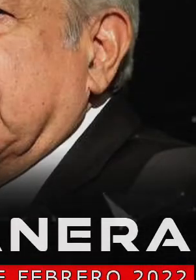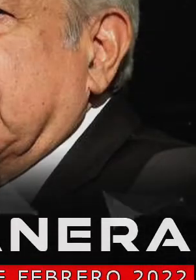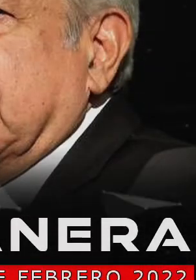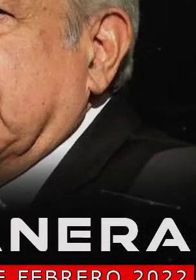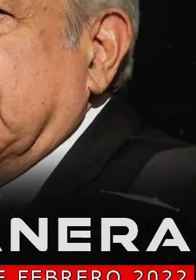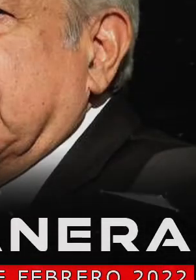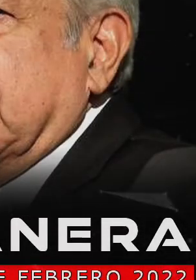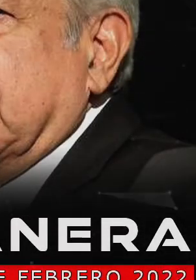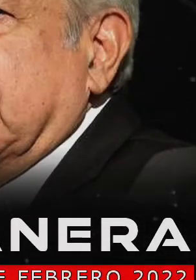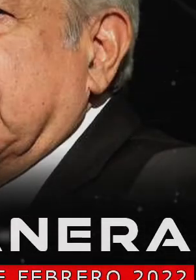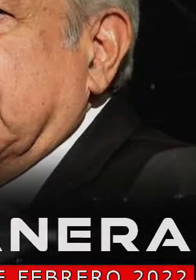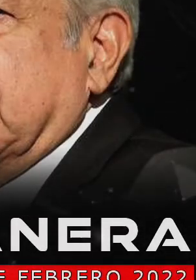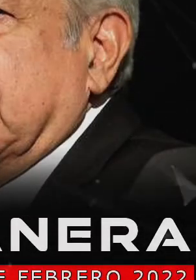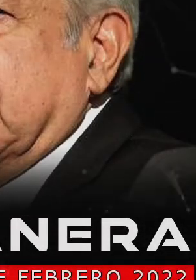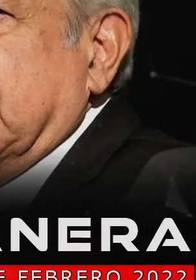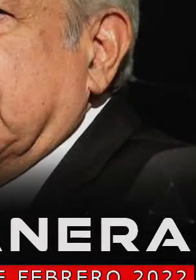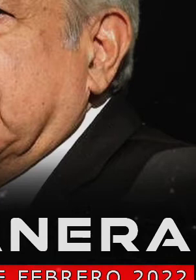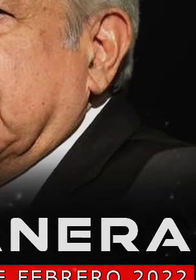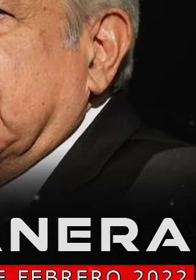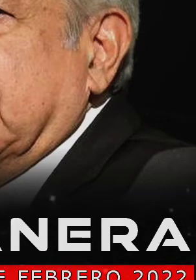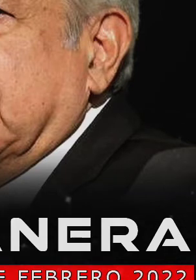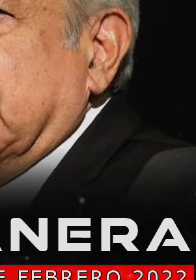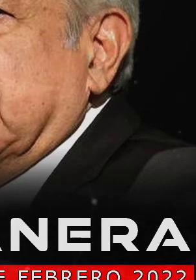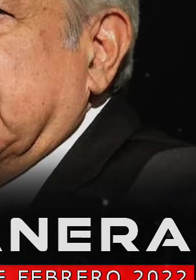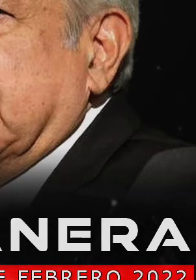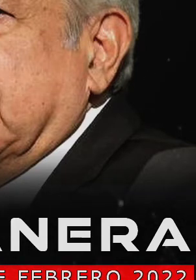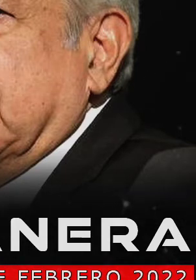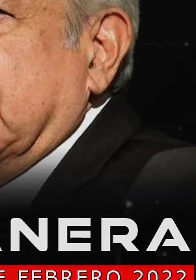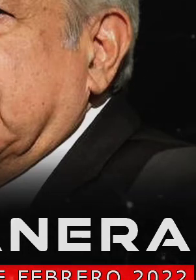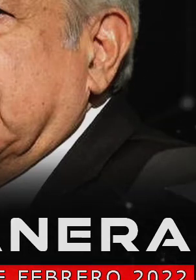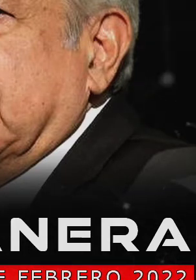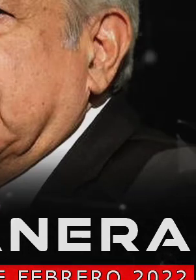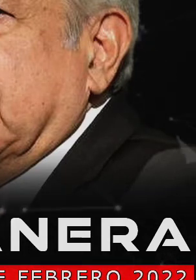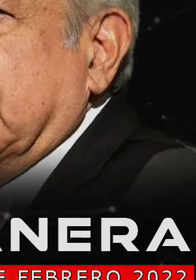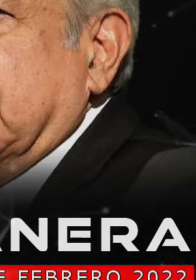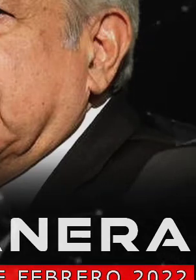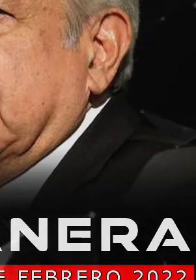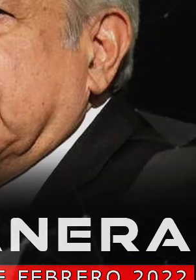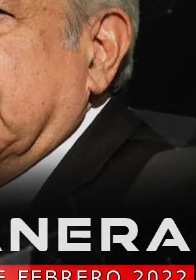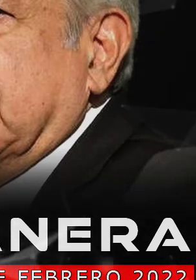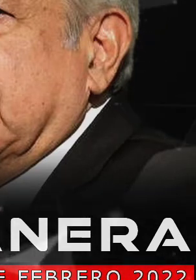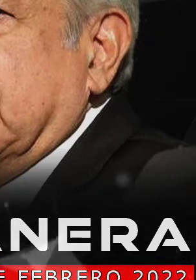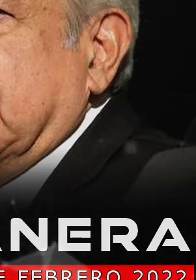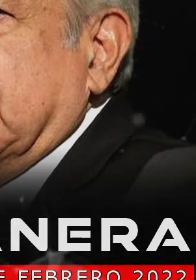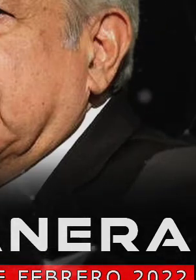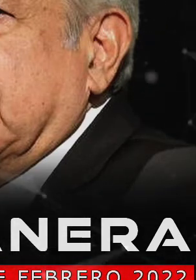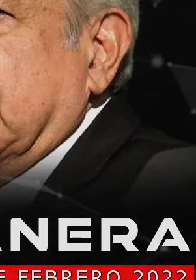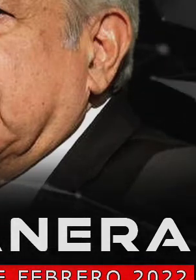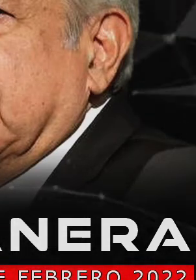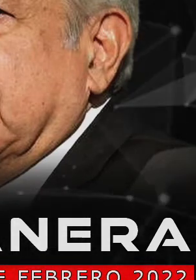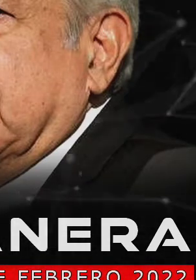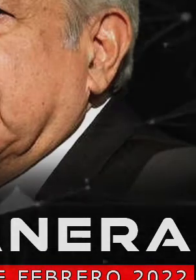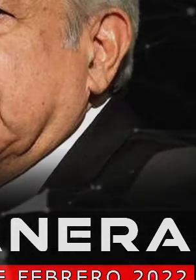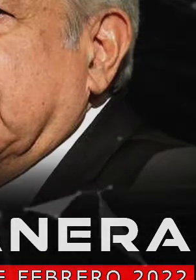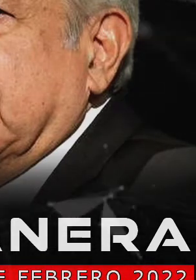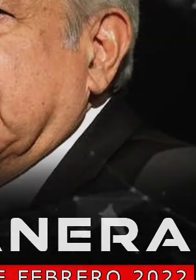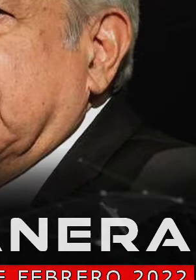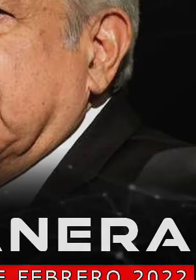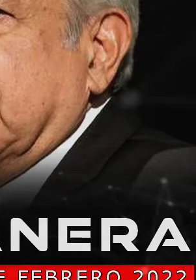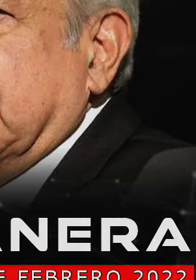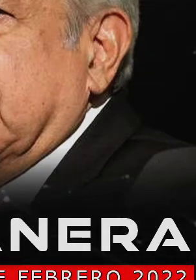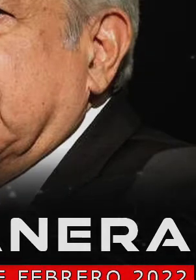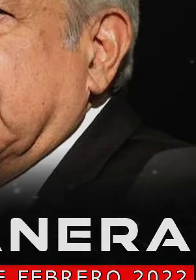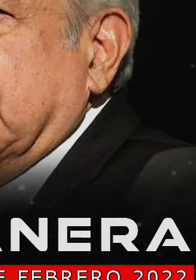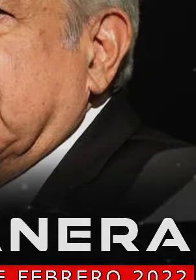Mantente informado y visita nuestra cuenta de Twitter, @escuchadiario, donde podrás encontrar notas destacadas y lo más reciente de